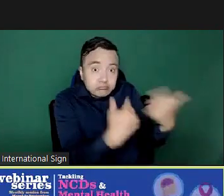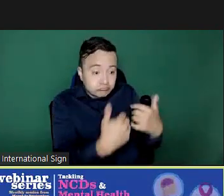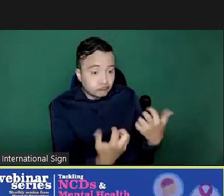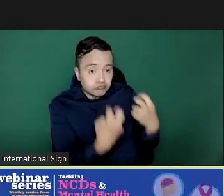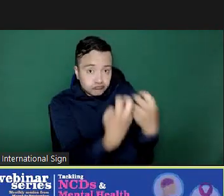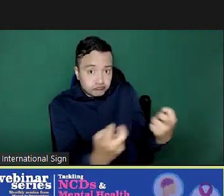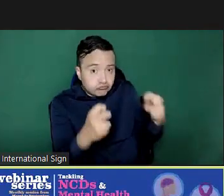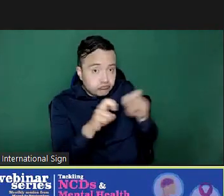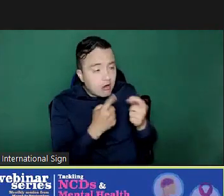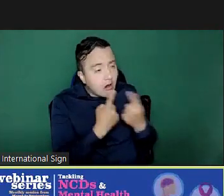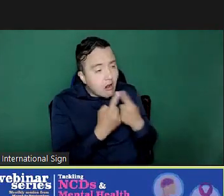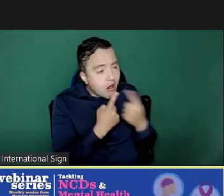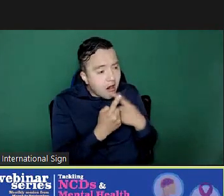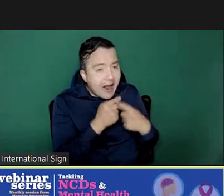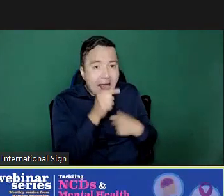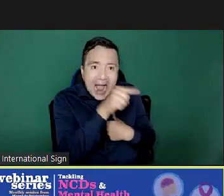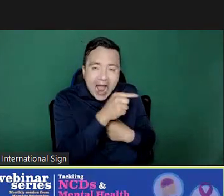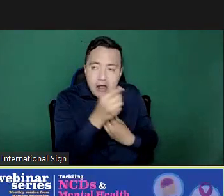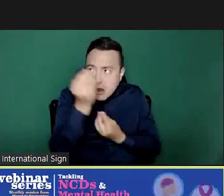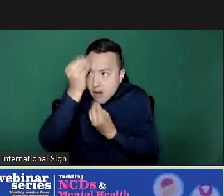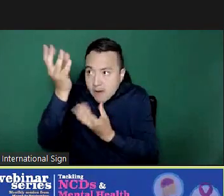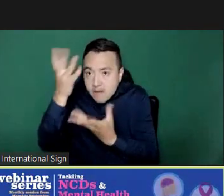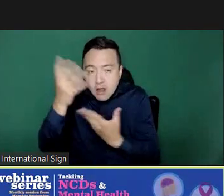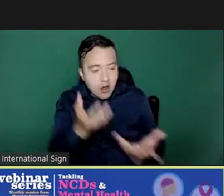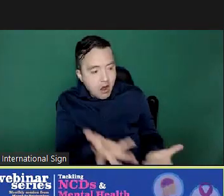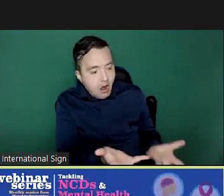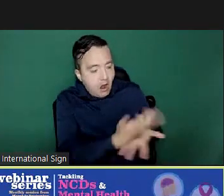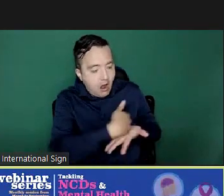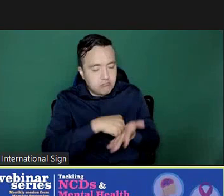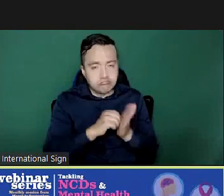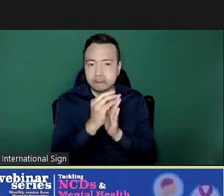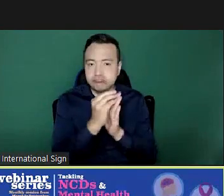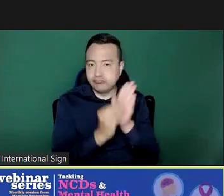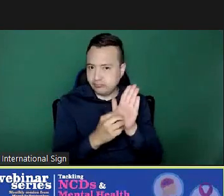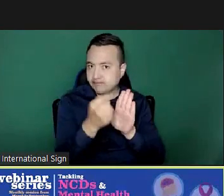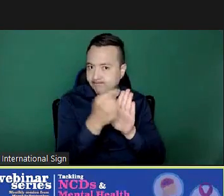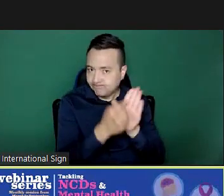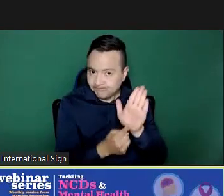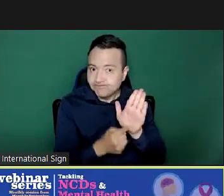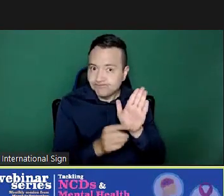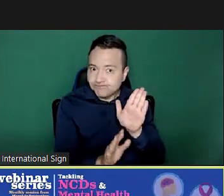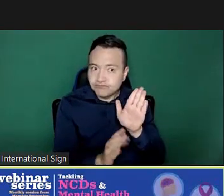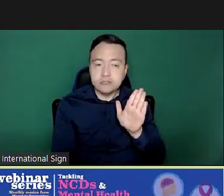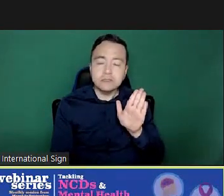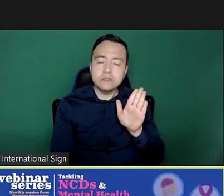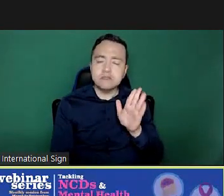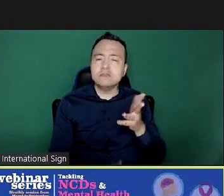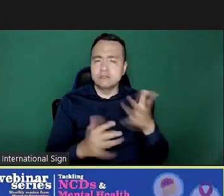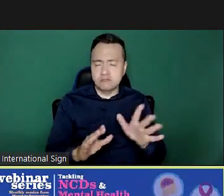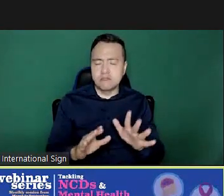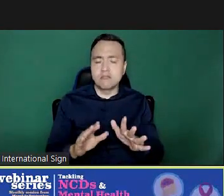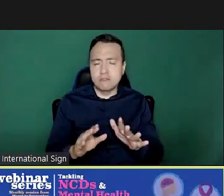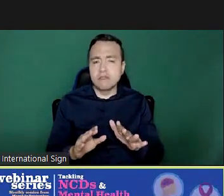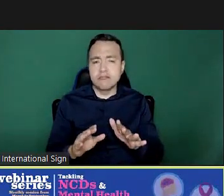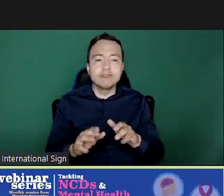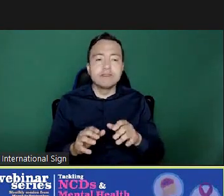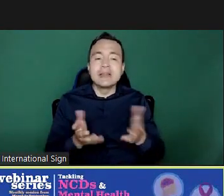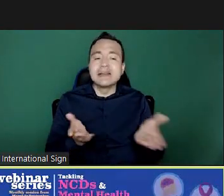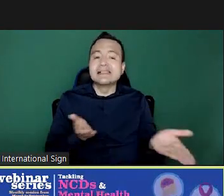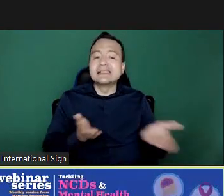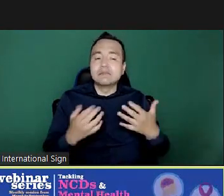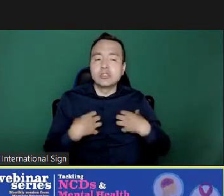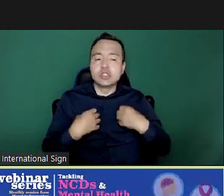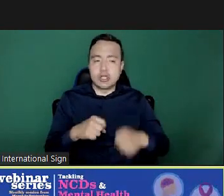Hay muchas herramientas que la OPS ha desarrollado para fortalecer los servicios de salud. Hay el paquete para la atención